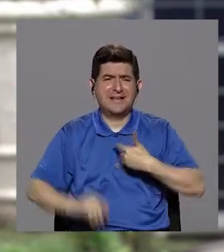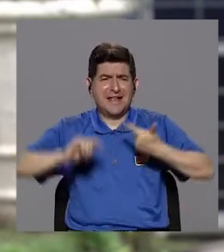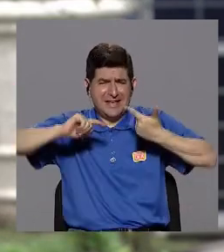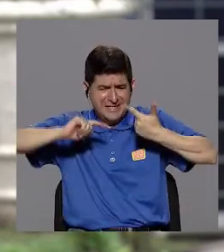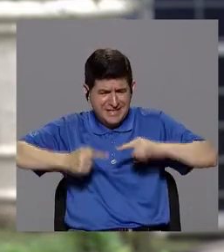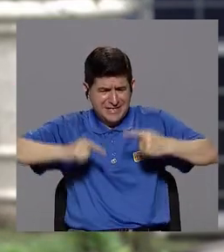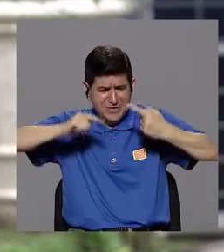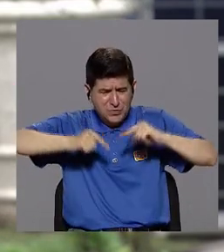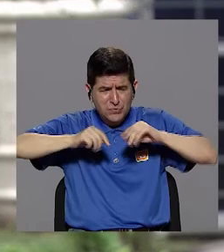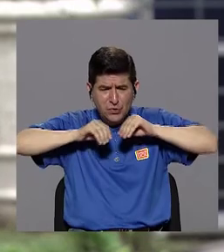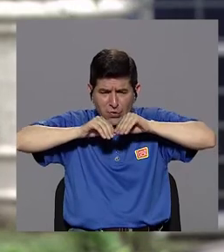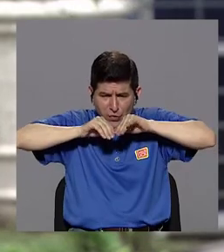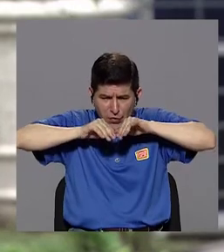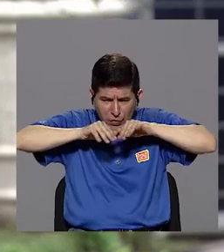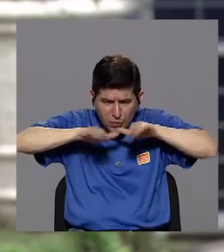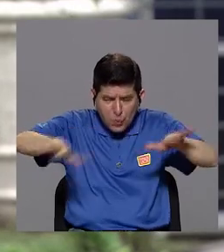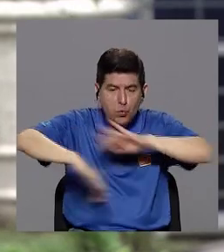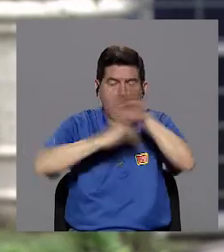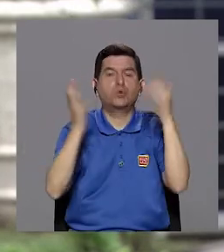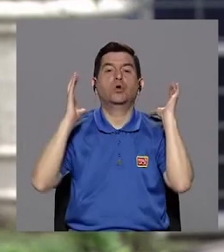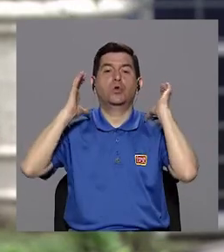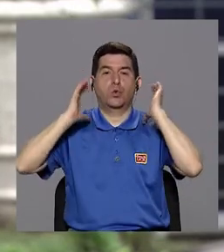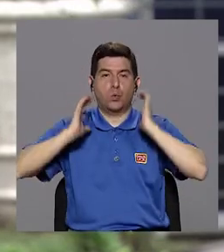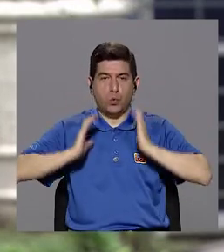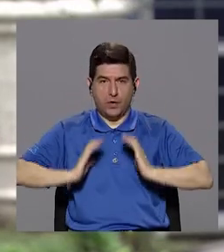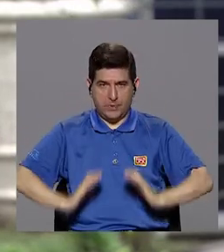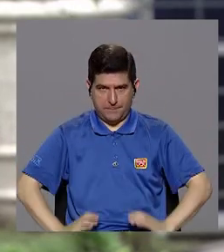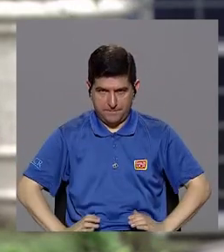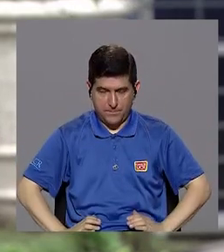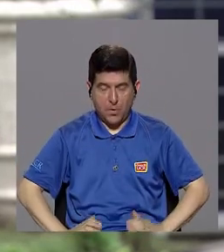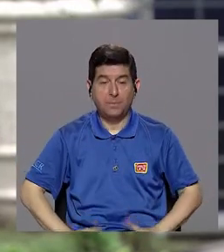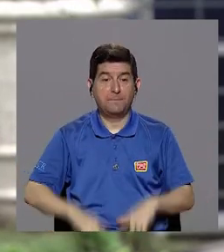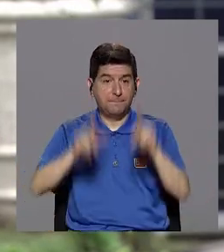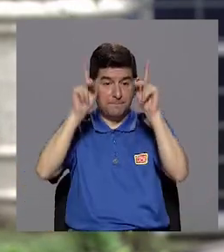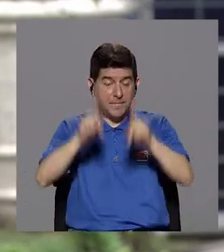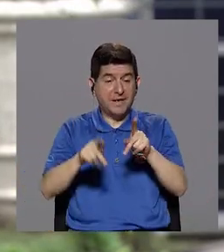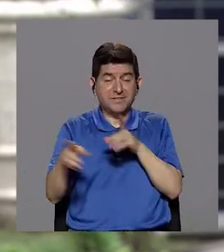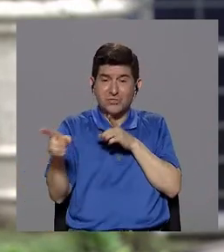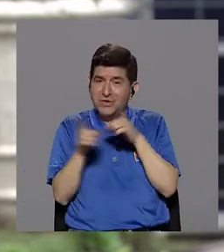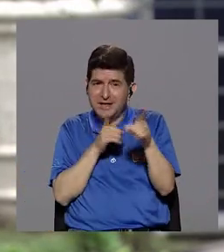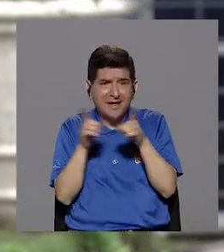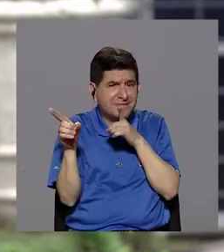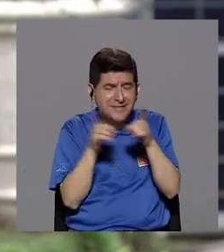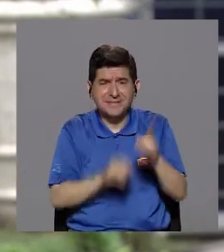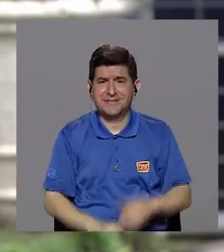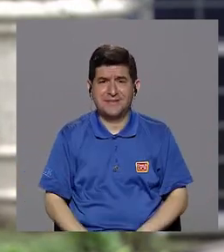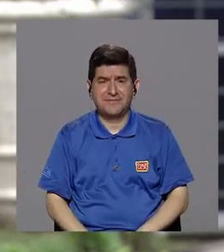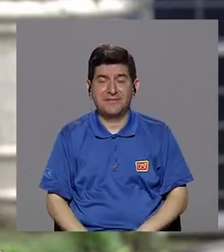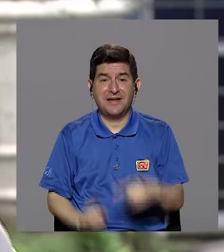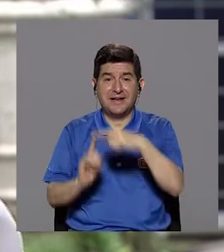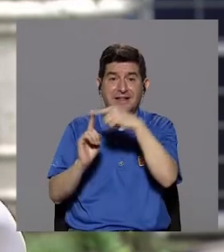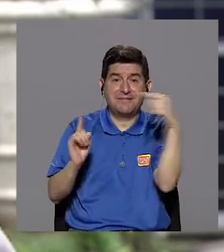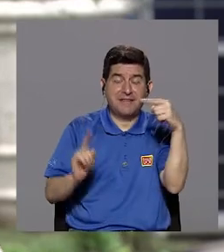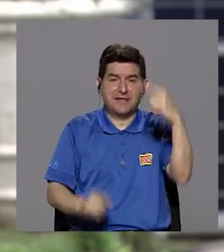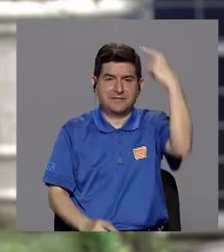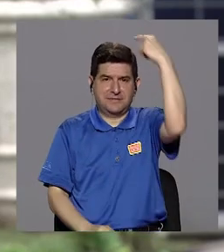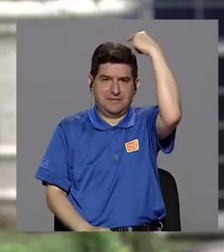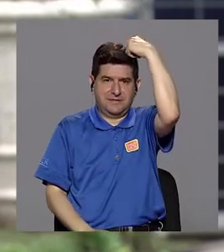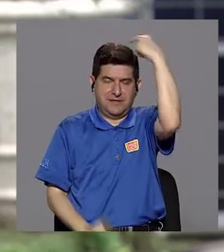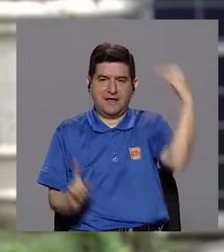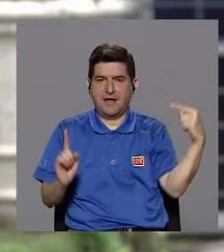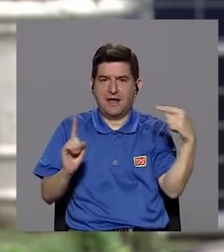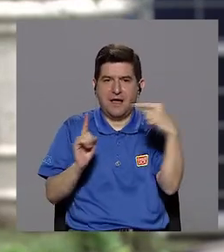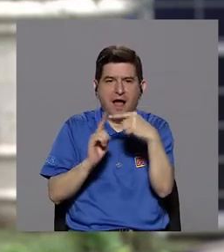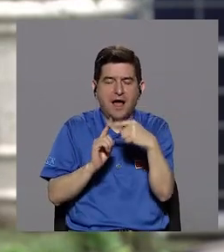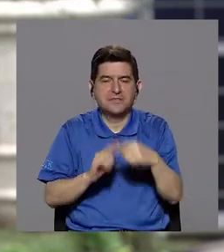dolor que se extiende en todo el cuerpo, ¿verdad? Algunas personas lo describen que va desde la cabeza hasta